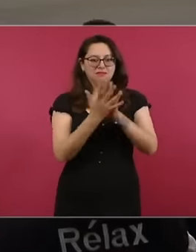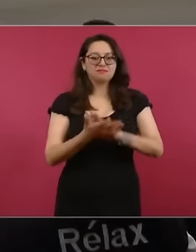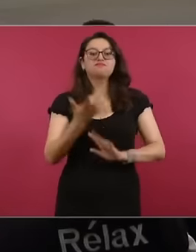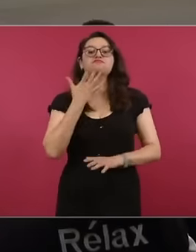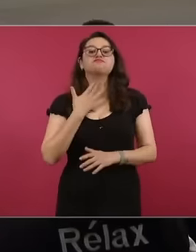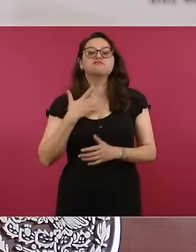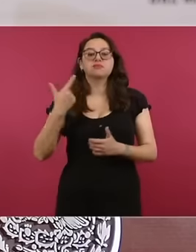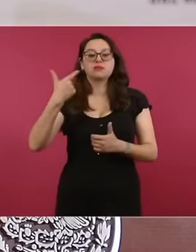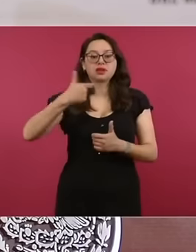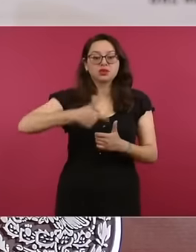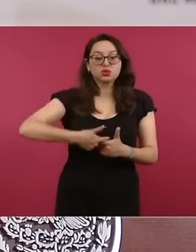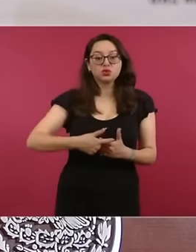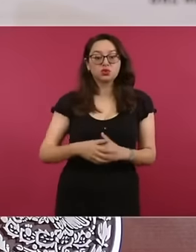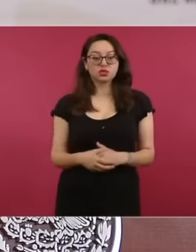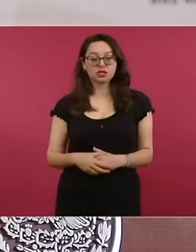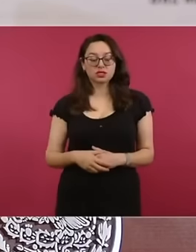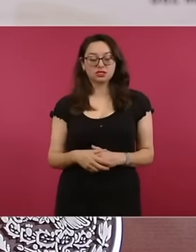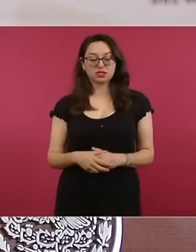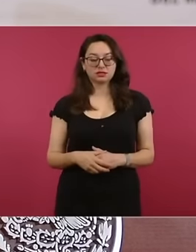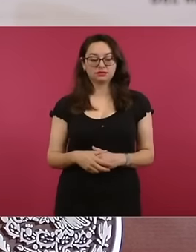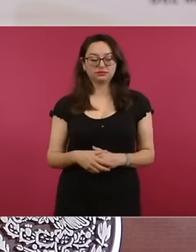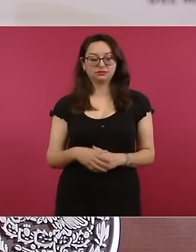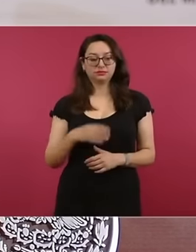A ver si en